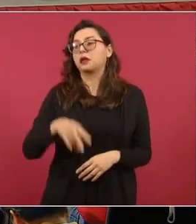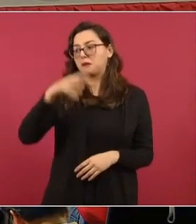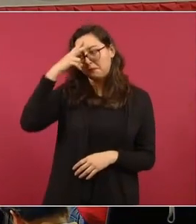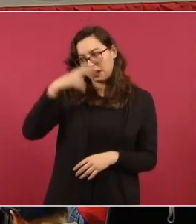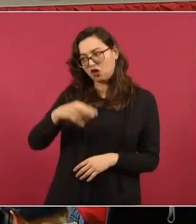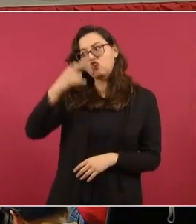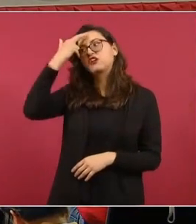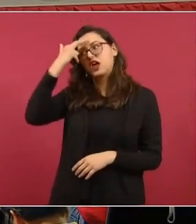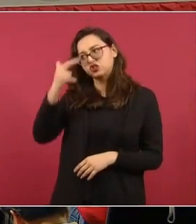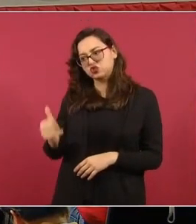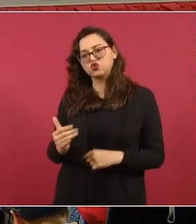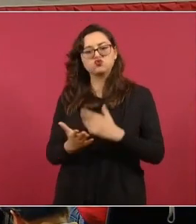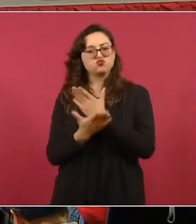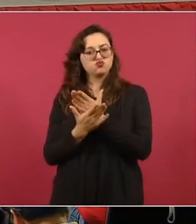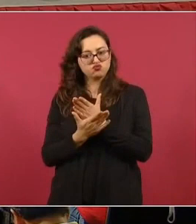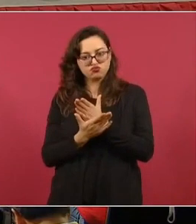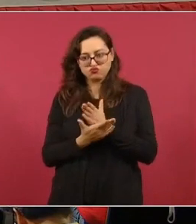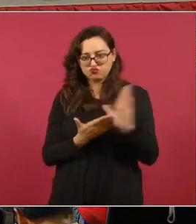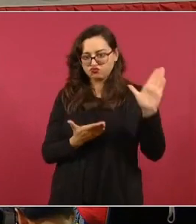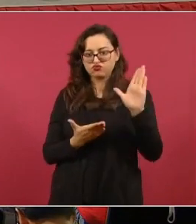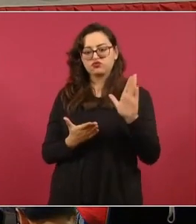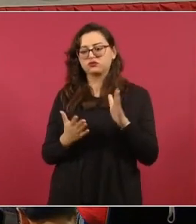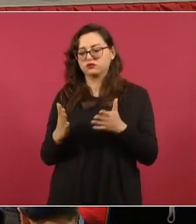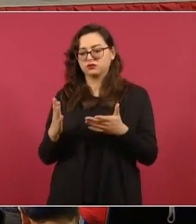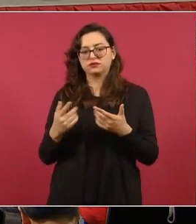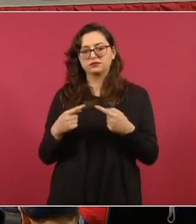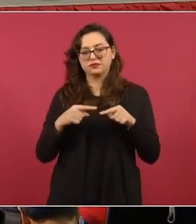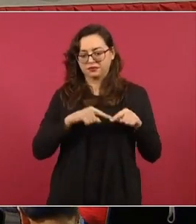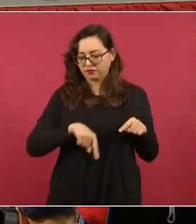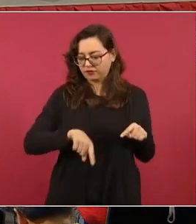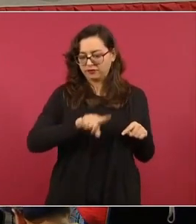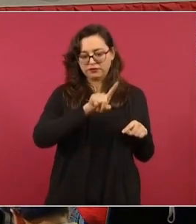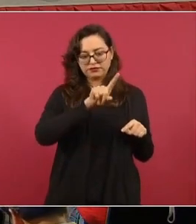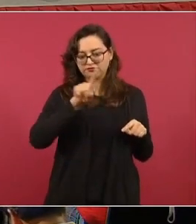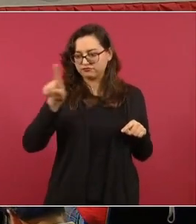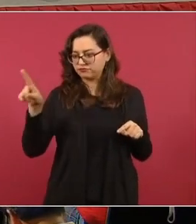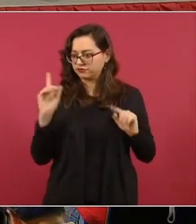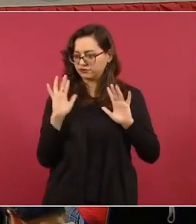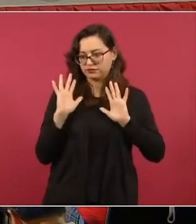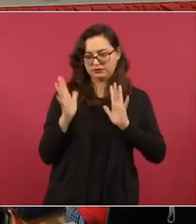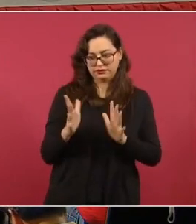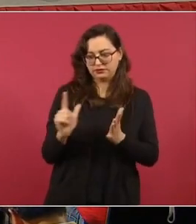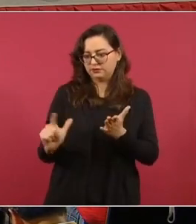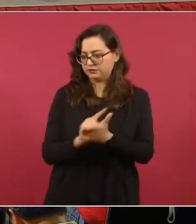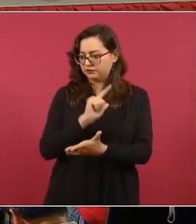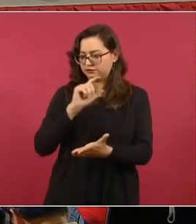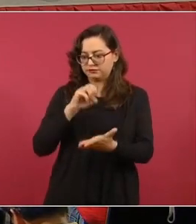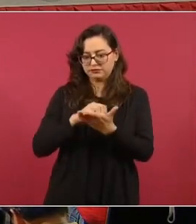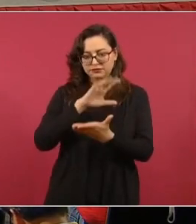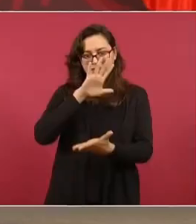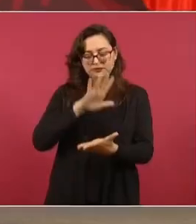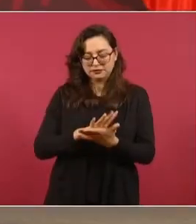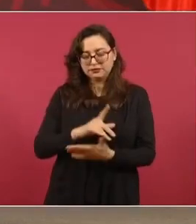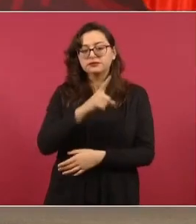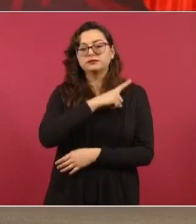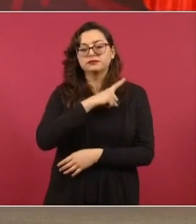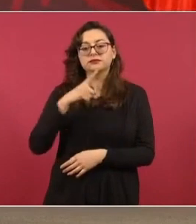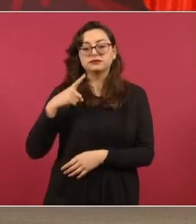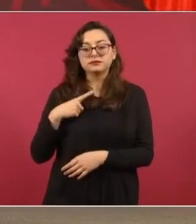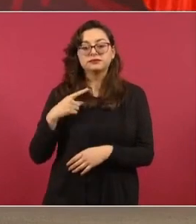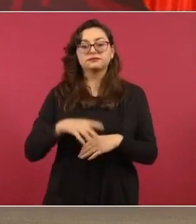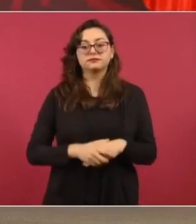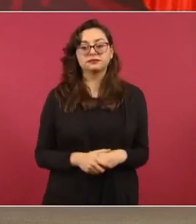y estas mojoneras, estos límites con mojoneras ya están definidos. Cuando